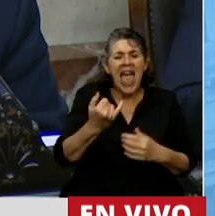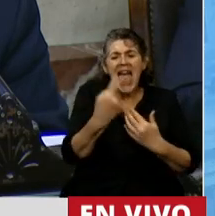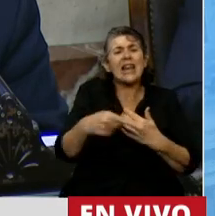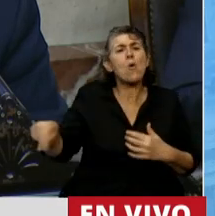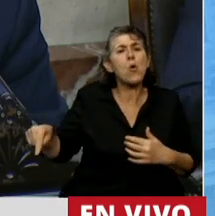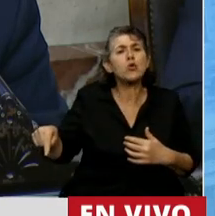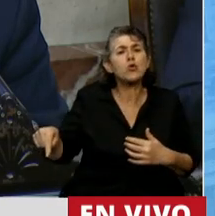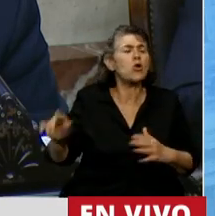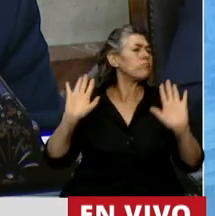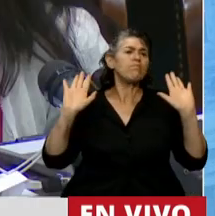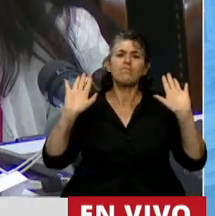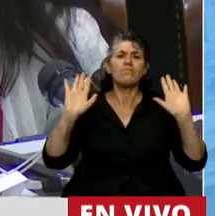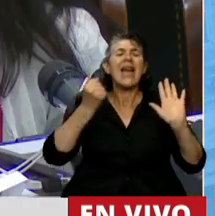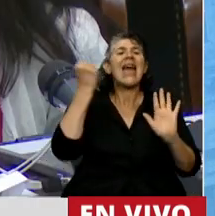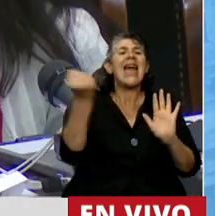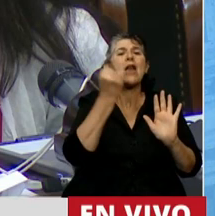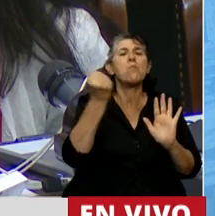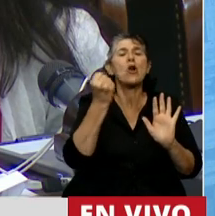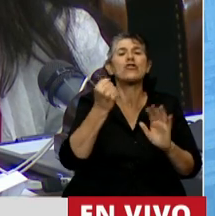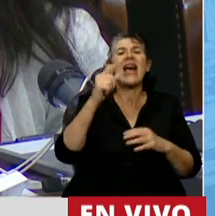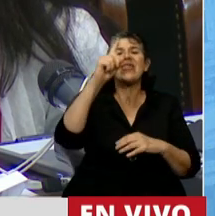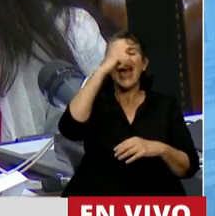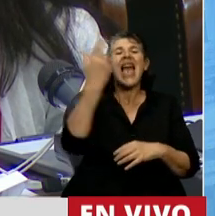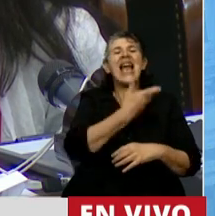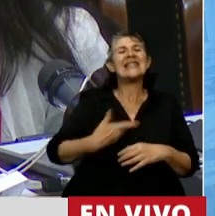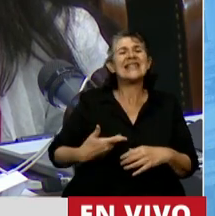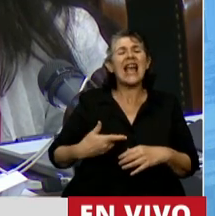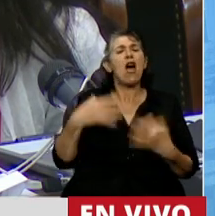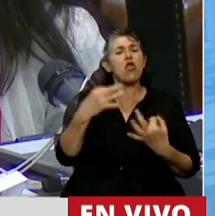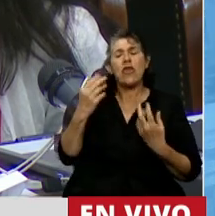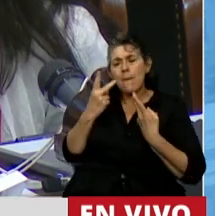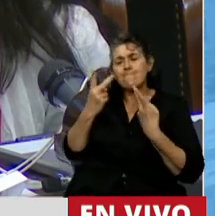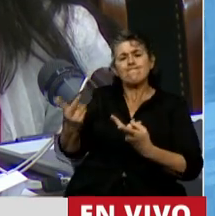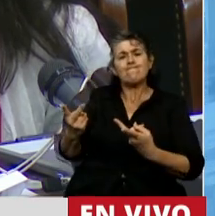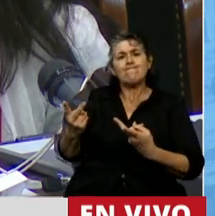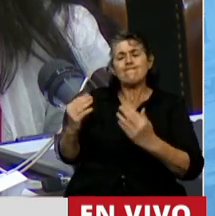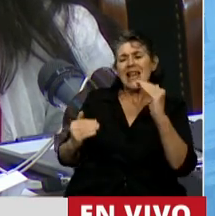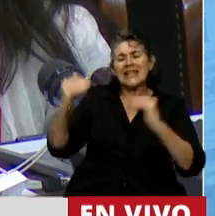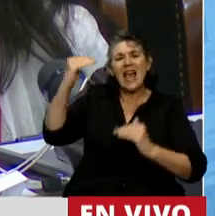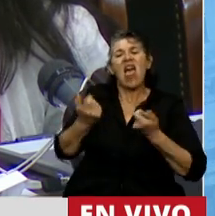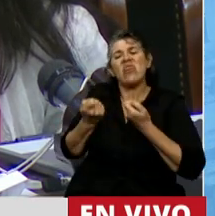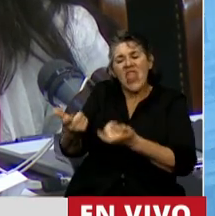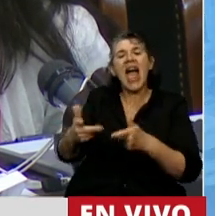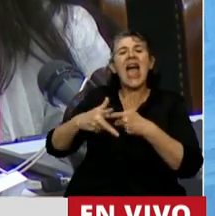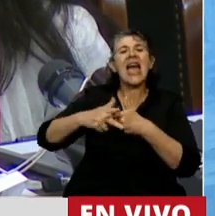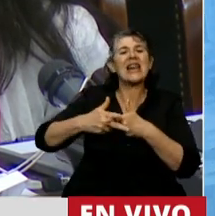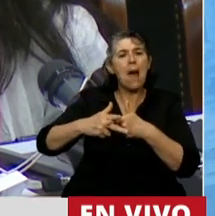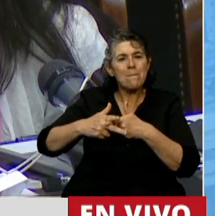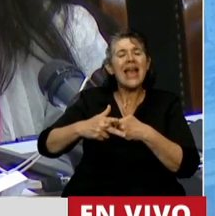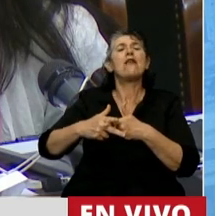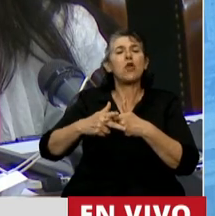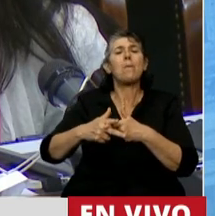que ponga todo de sí para identificar todo tipo de desigualdades y dar las herramientas concretas para poder prevenirlas